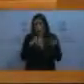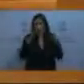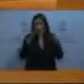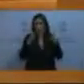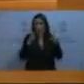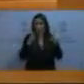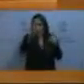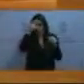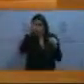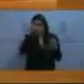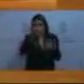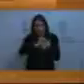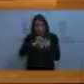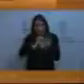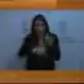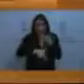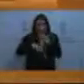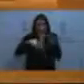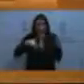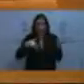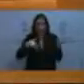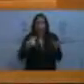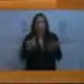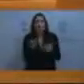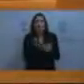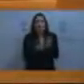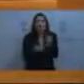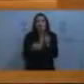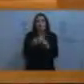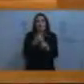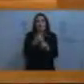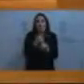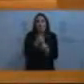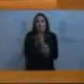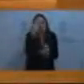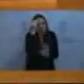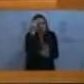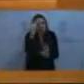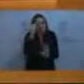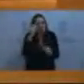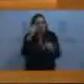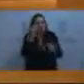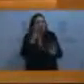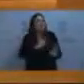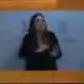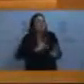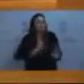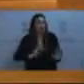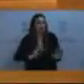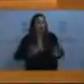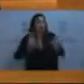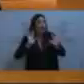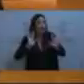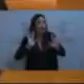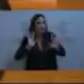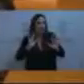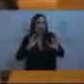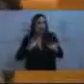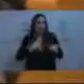en general, y nos encontraríamos con unas soluciones, para mí, bastante razonables. Pero bueno, yo